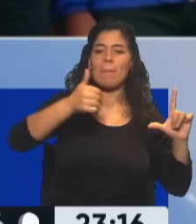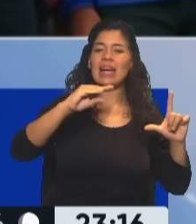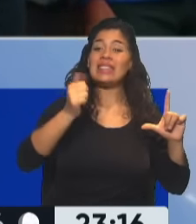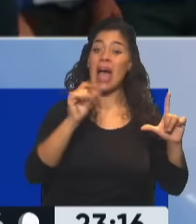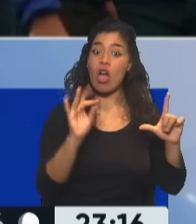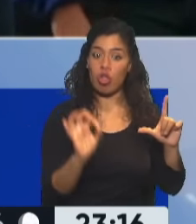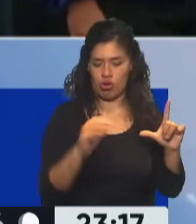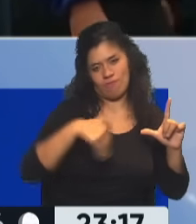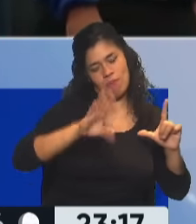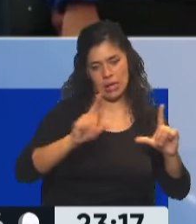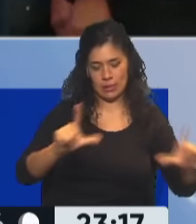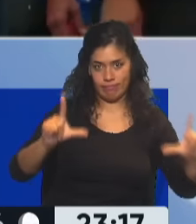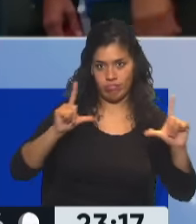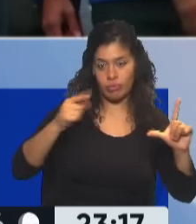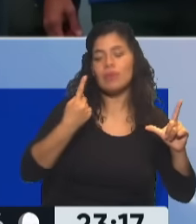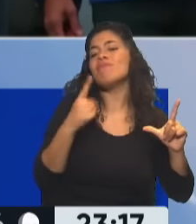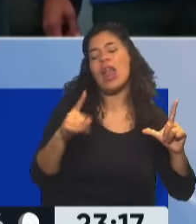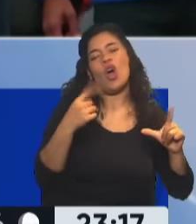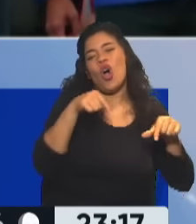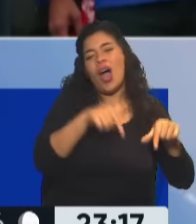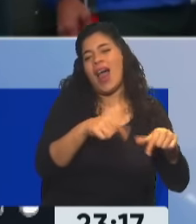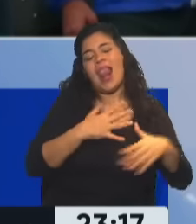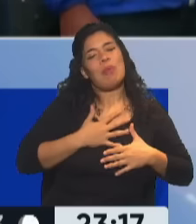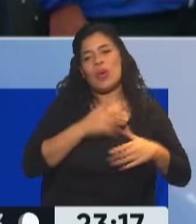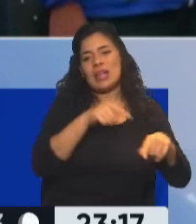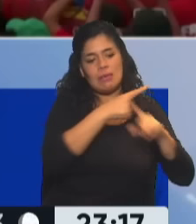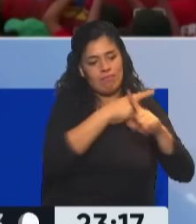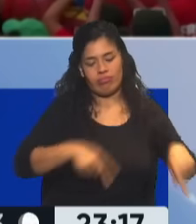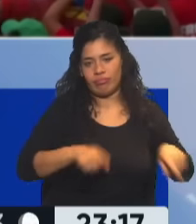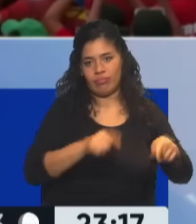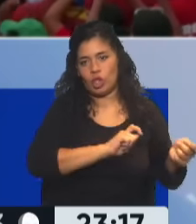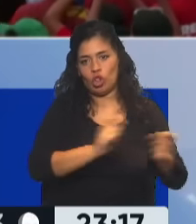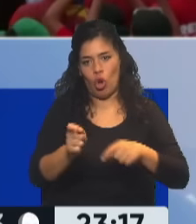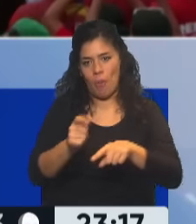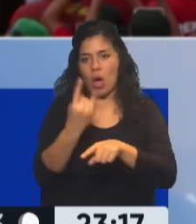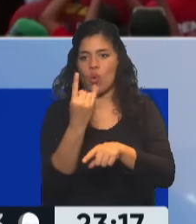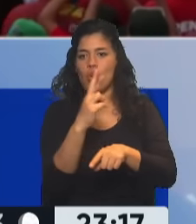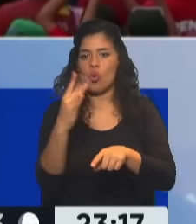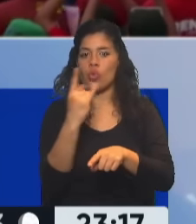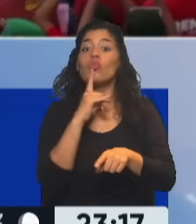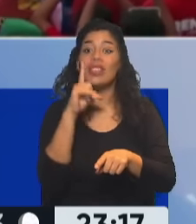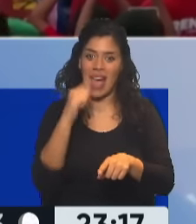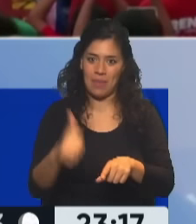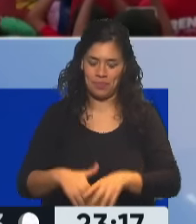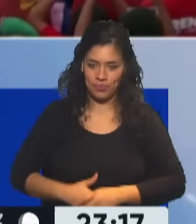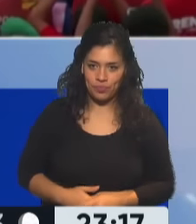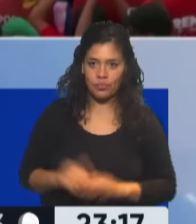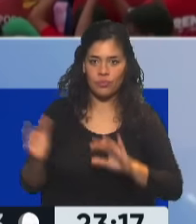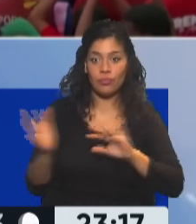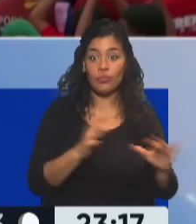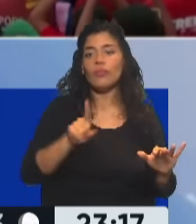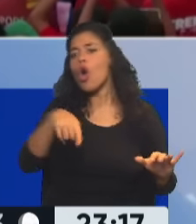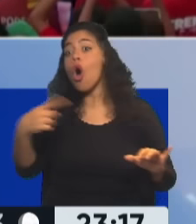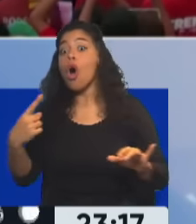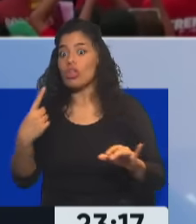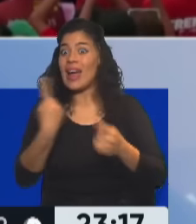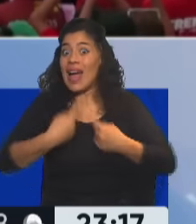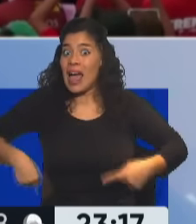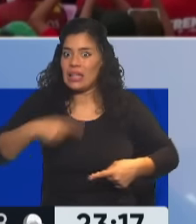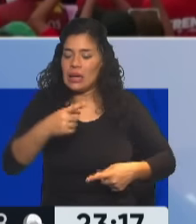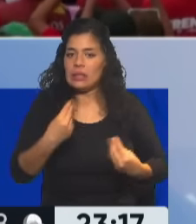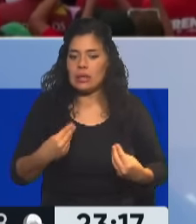pero bueno, que ya quedó inhabilitada y por eso es Edmundo el candidato. Esa es una de las particularidades. Y la otra es que el oficialismo